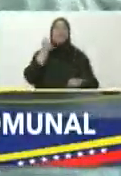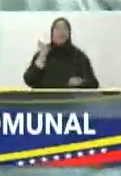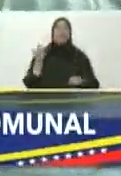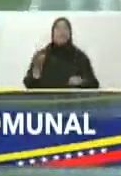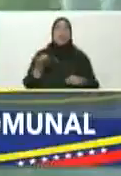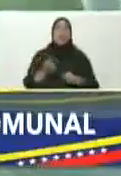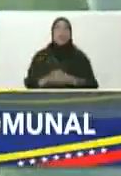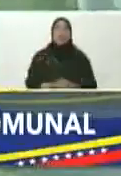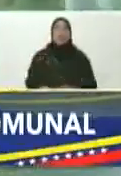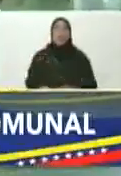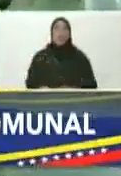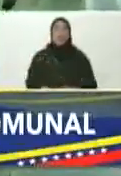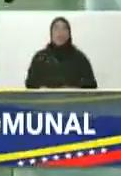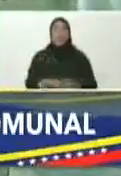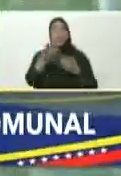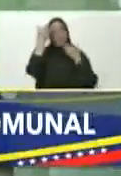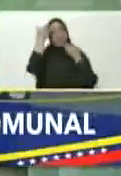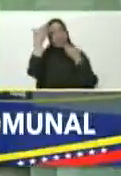está, Ramos?